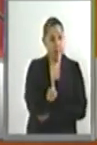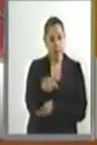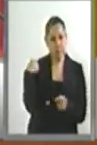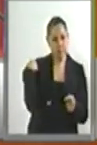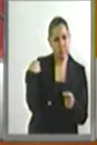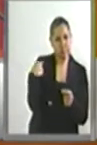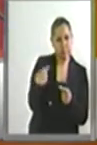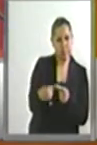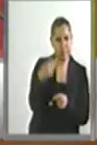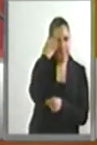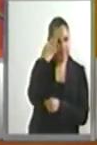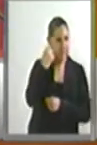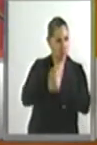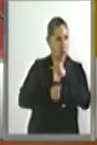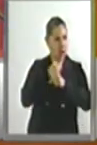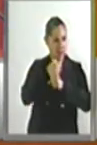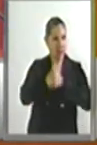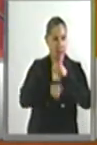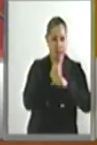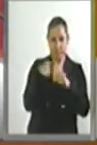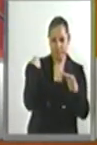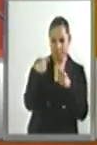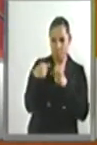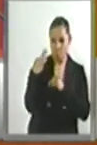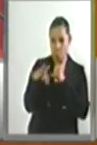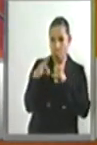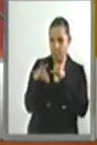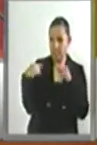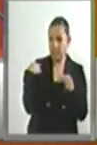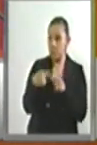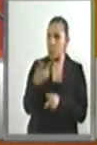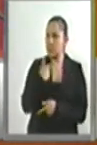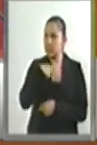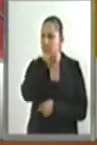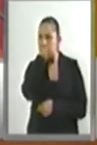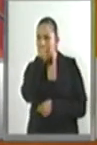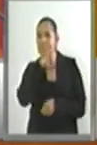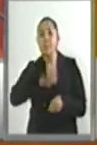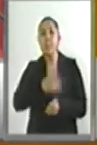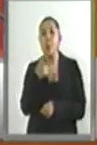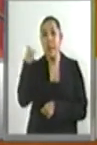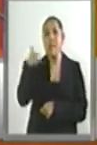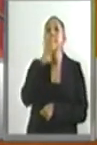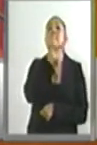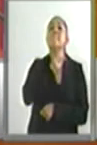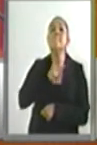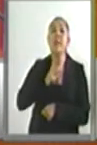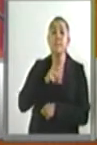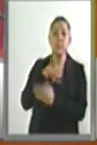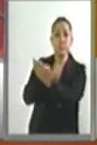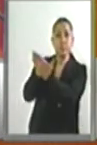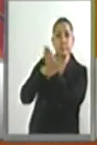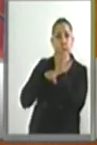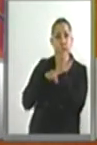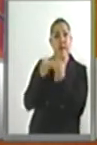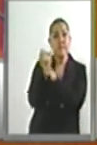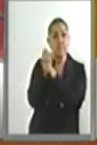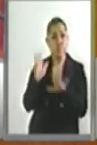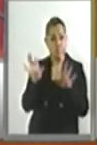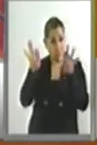años lo han hecho, en Pemex la información nos la entregan a los mexicanos a